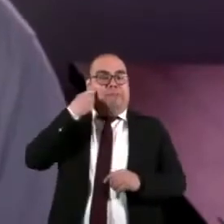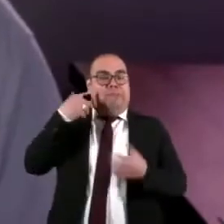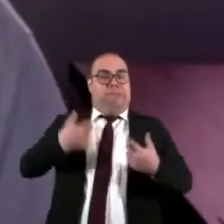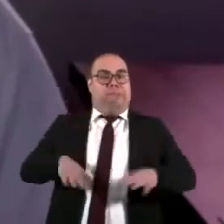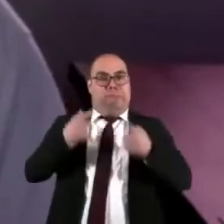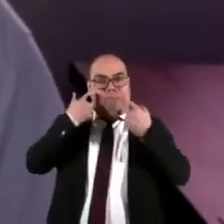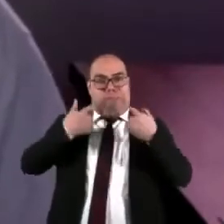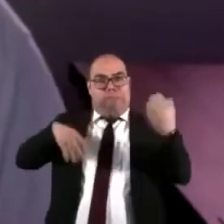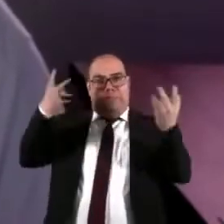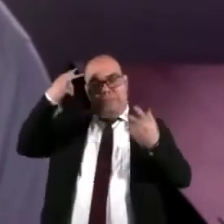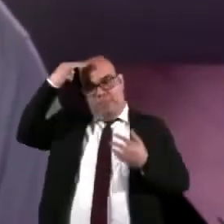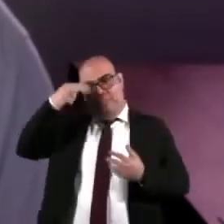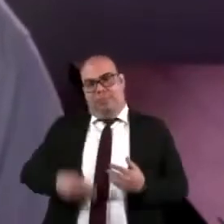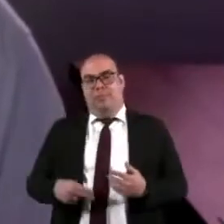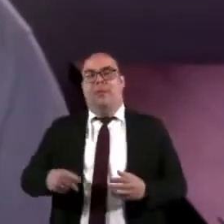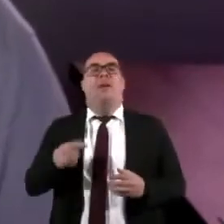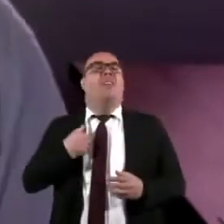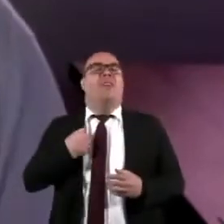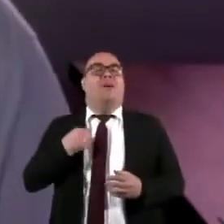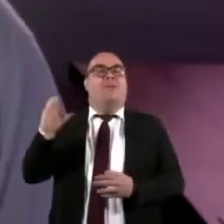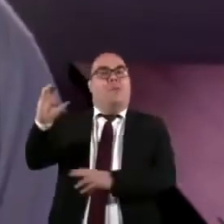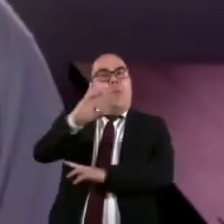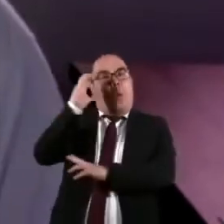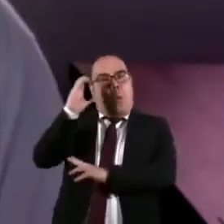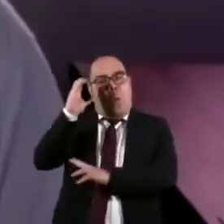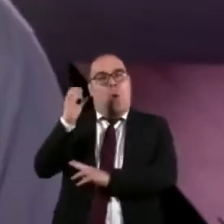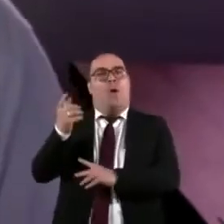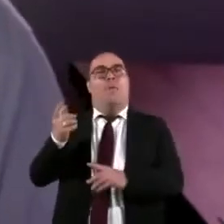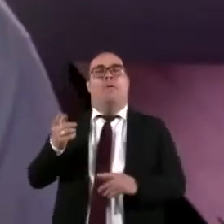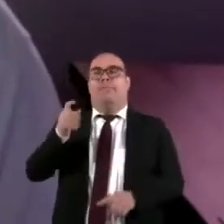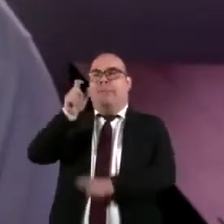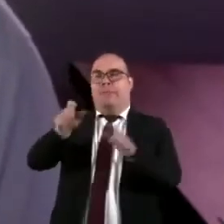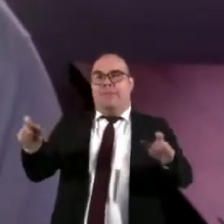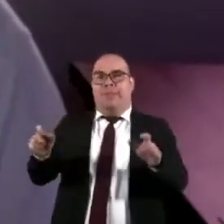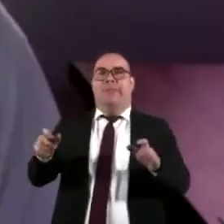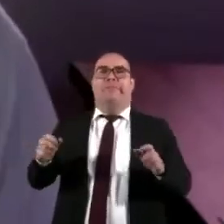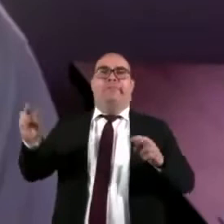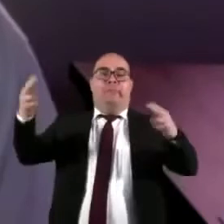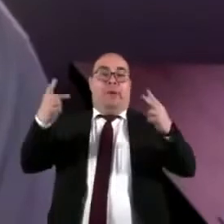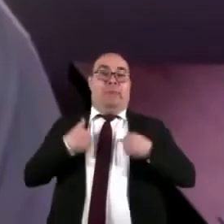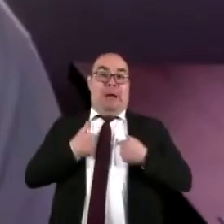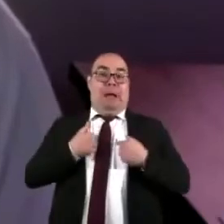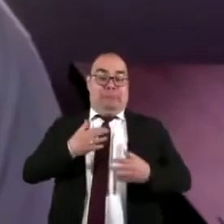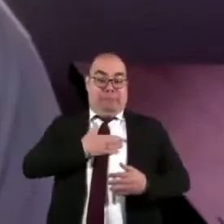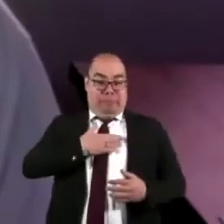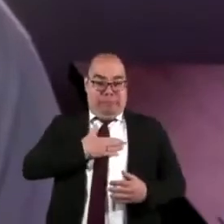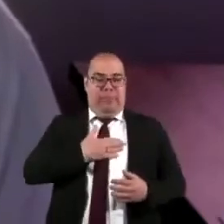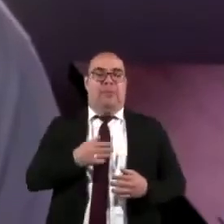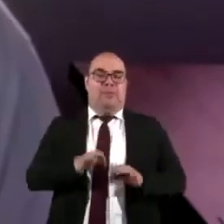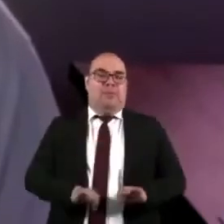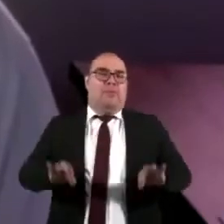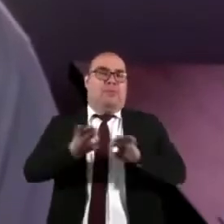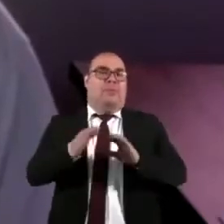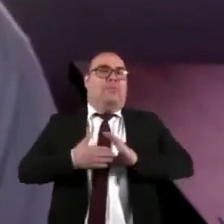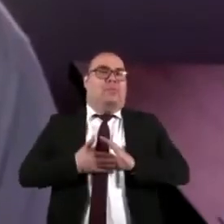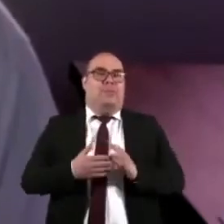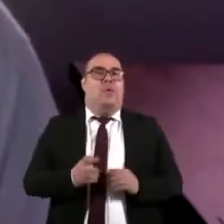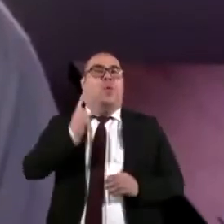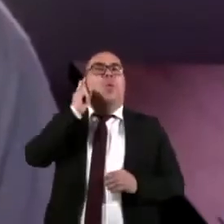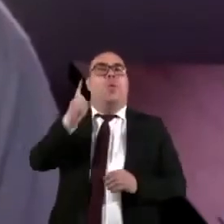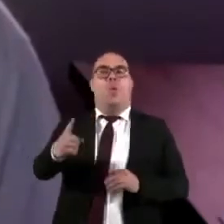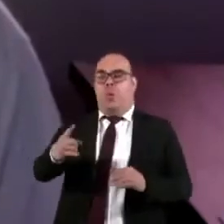importante para el país, para Colombia, para los colombianos y para mí personalmente. Pues estoy viendo los